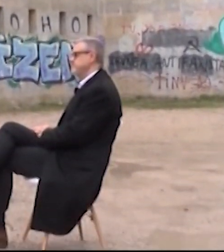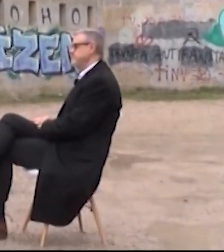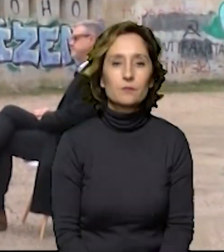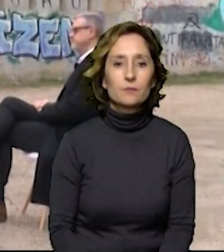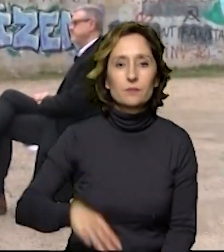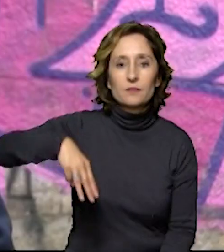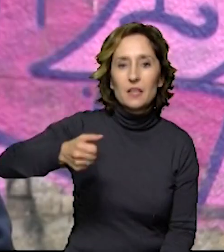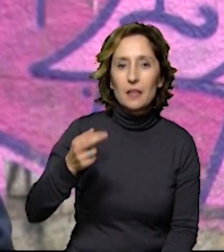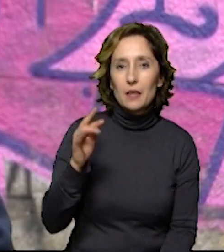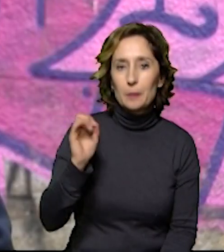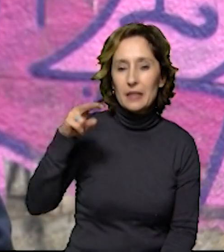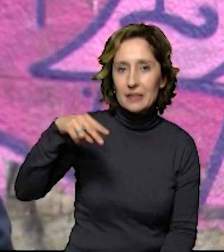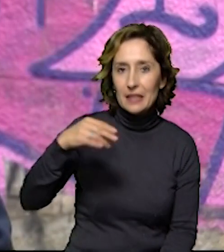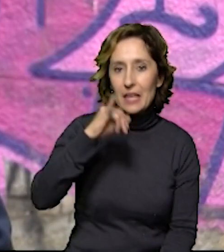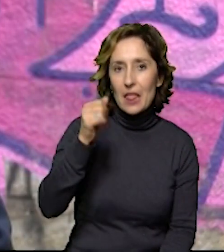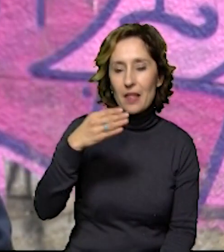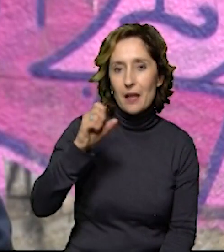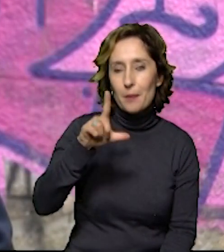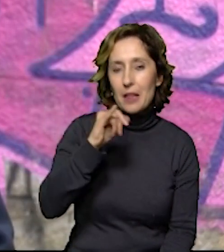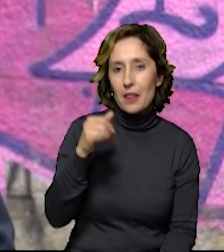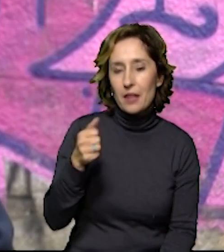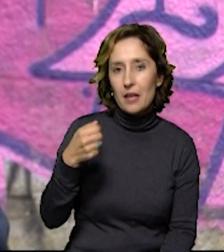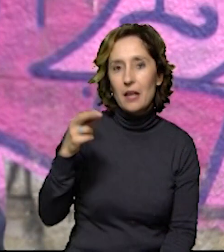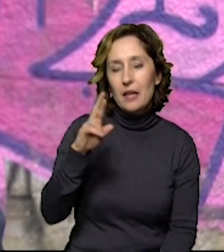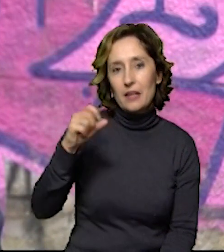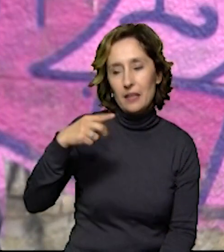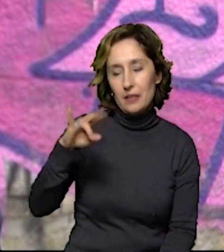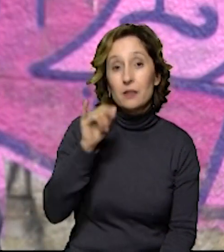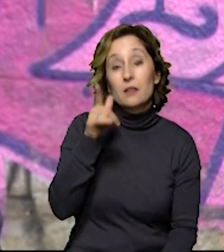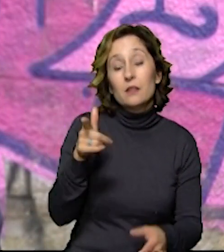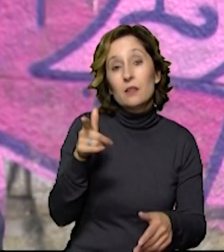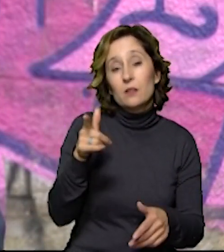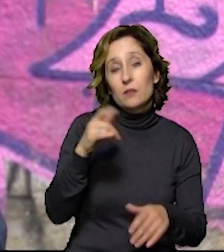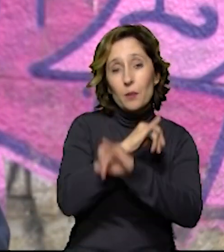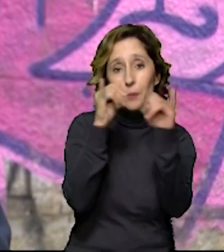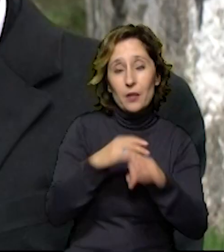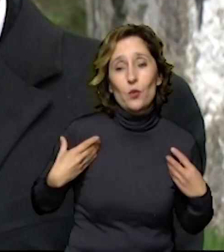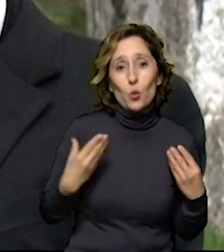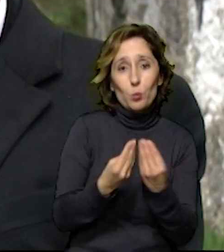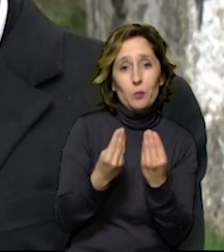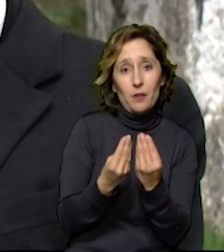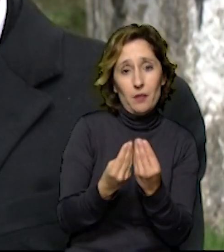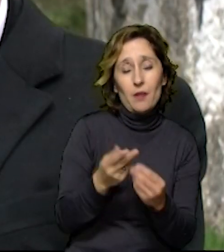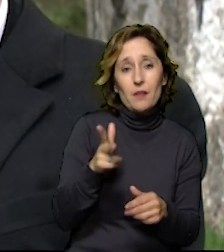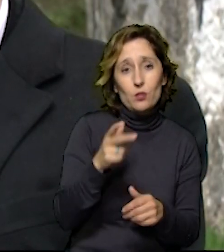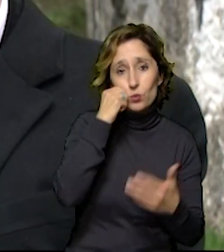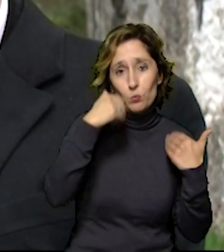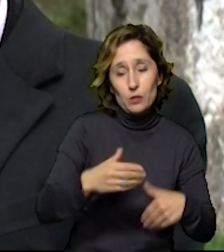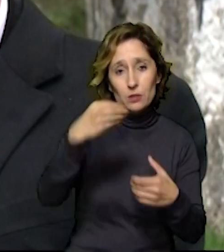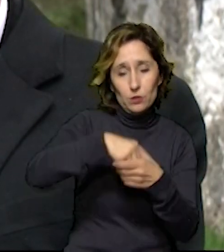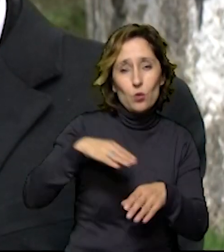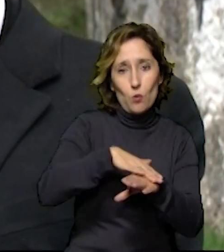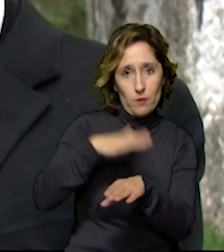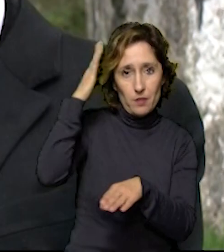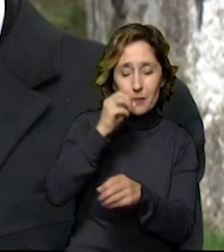Martín Zabalza Arregui, director general de Paz, Convivencia y Derechos Humanos del Gobierno de Navarra. Bienvenido, ¿qué tal? Muy bien, muchas gracias por